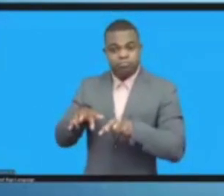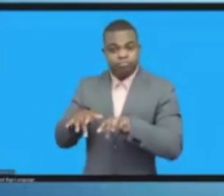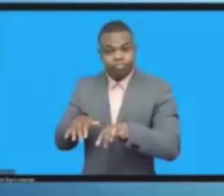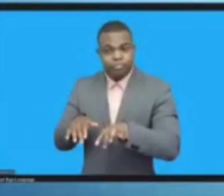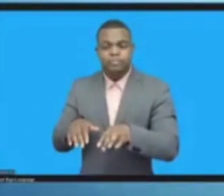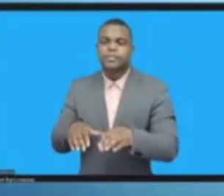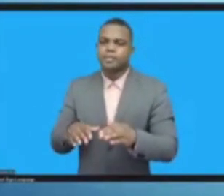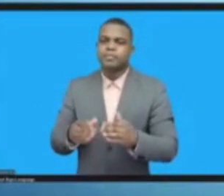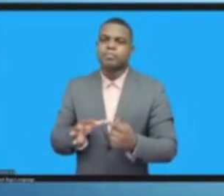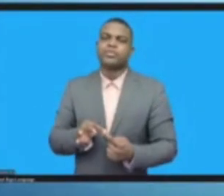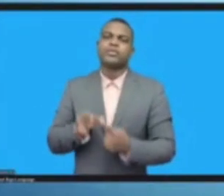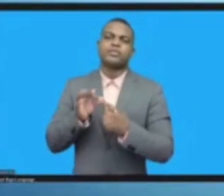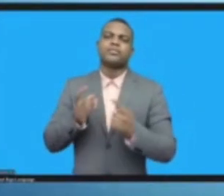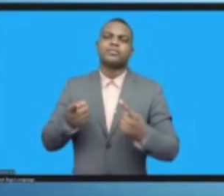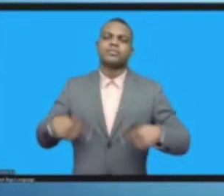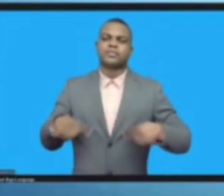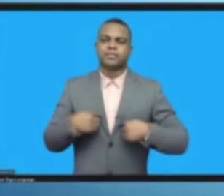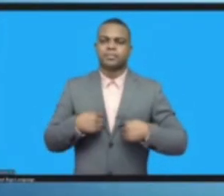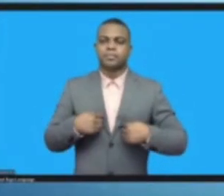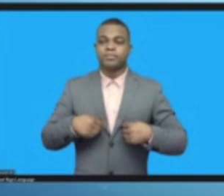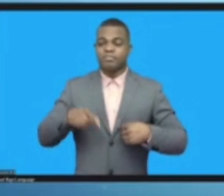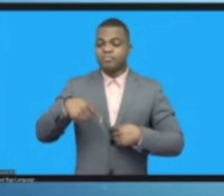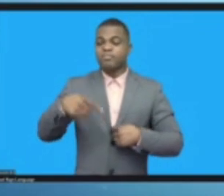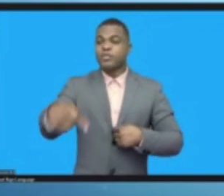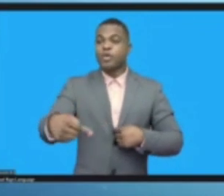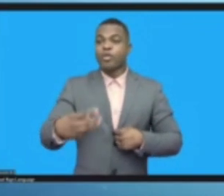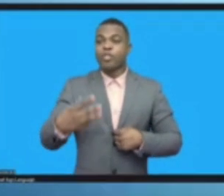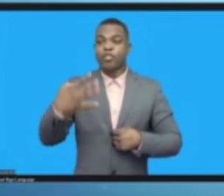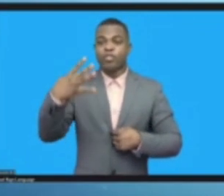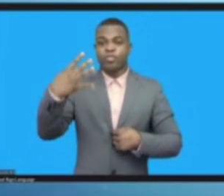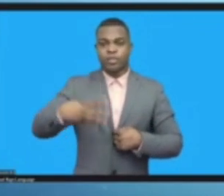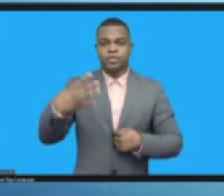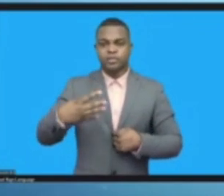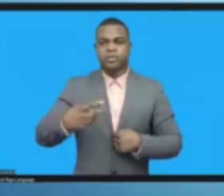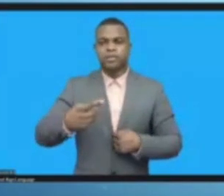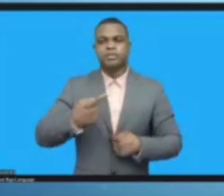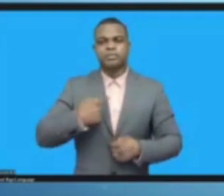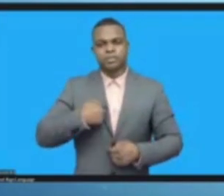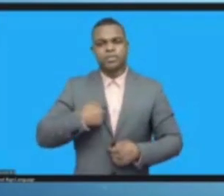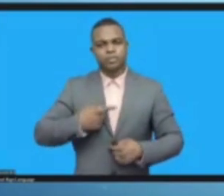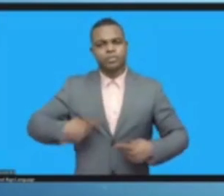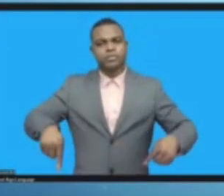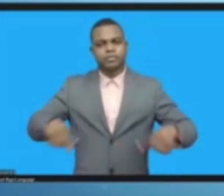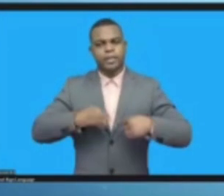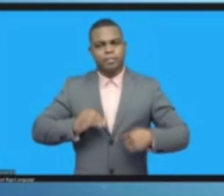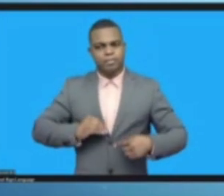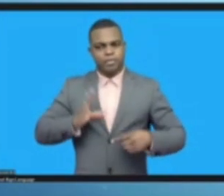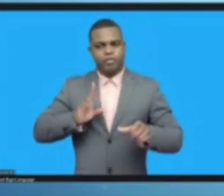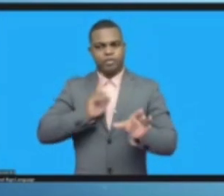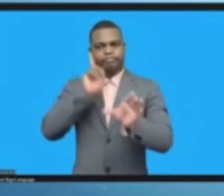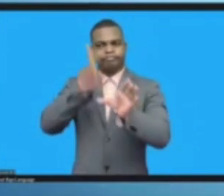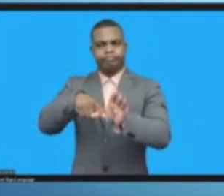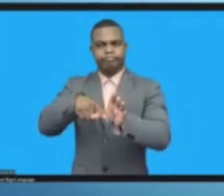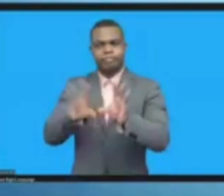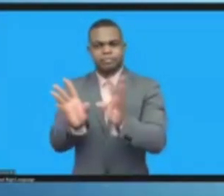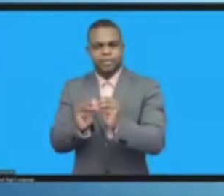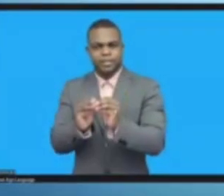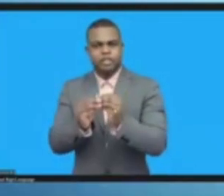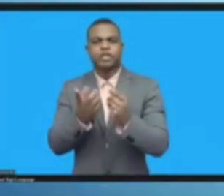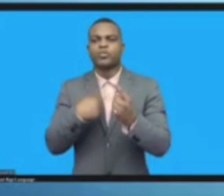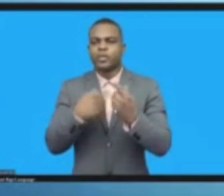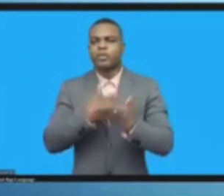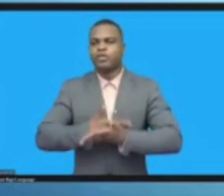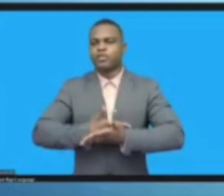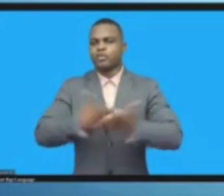a lanzar un programa La coalición para África digital donde vamos a trabajar para poder